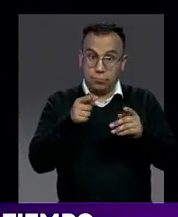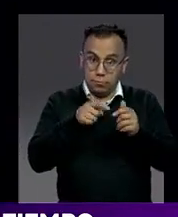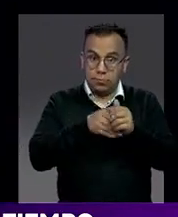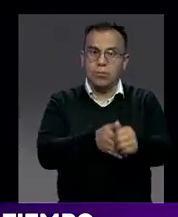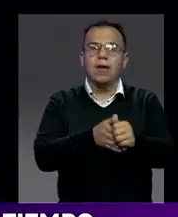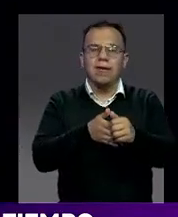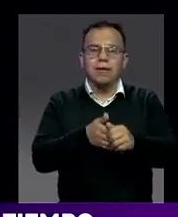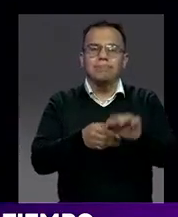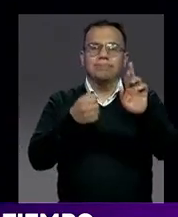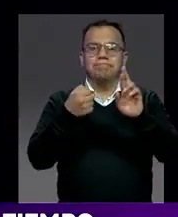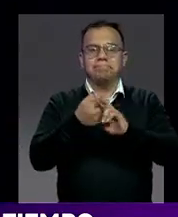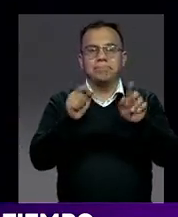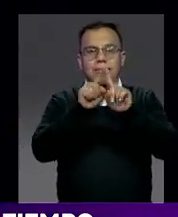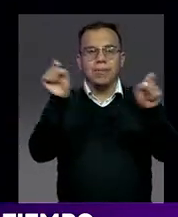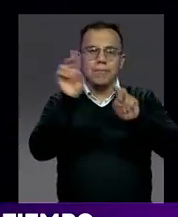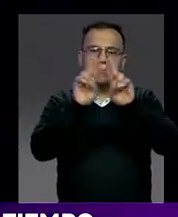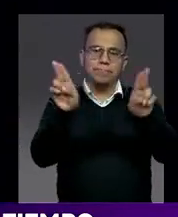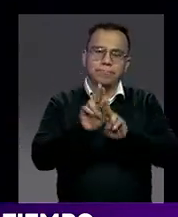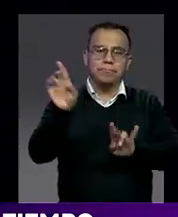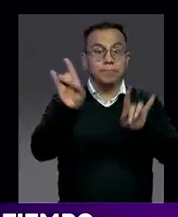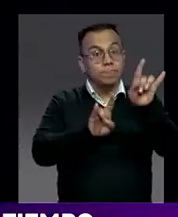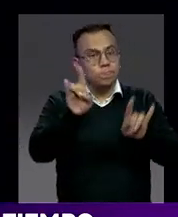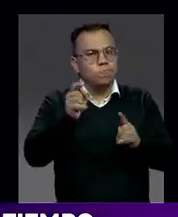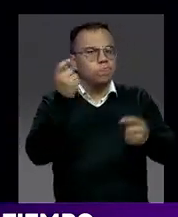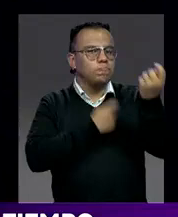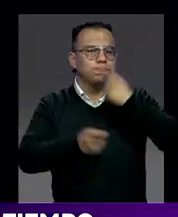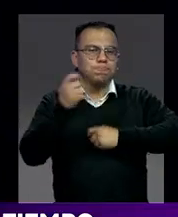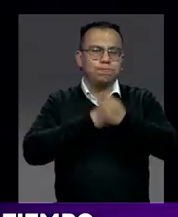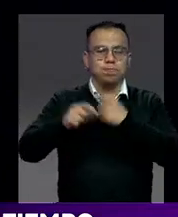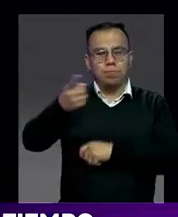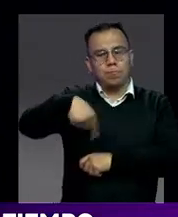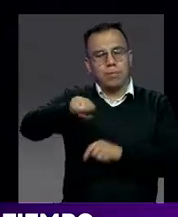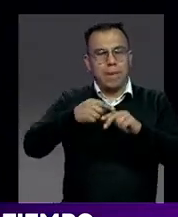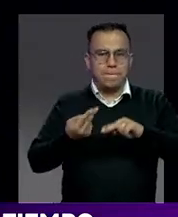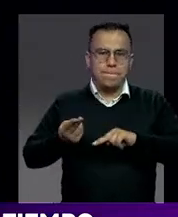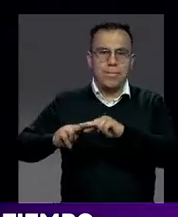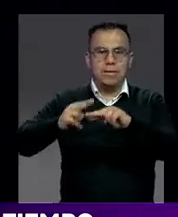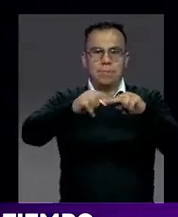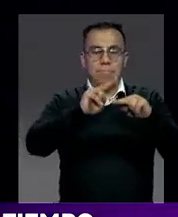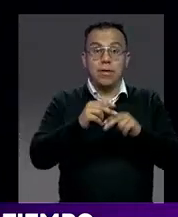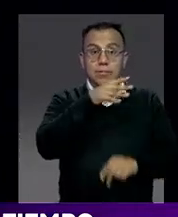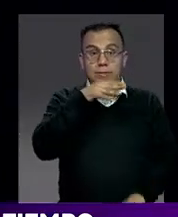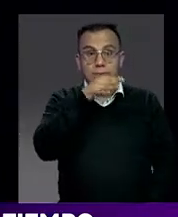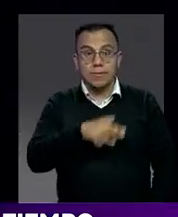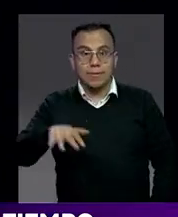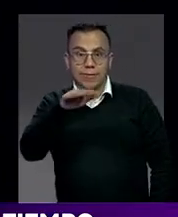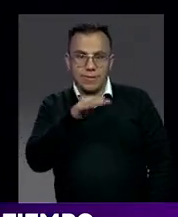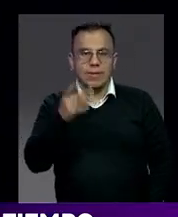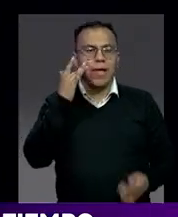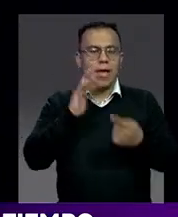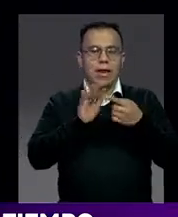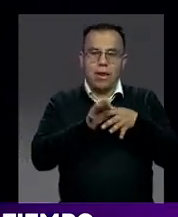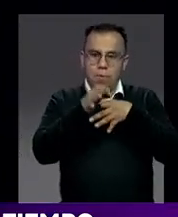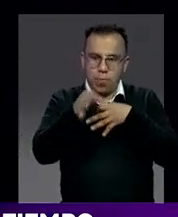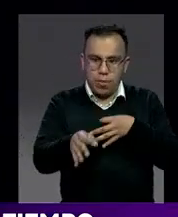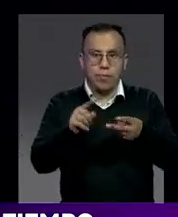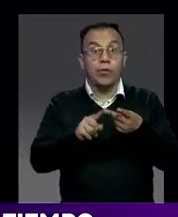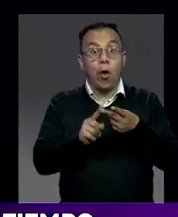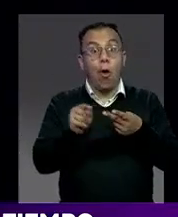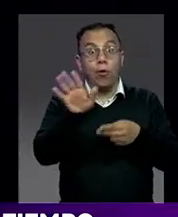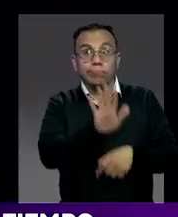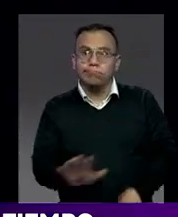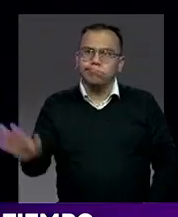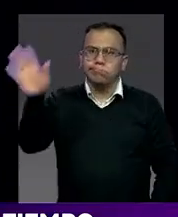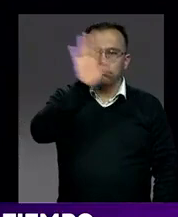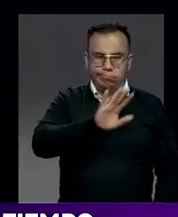asociado a las cooperativas de comercialización que le den algo de valor agregado insisto donde el campesino en la finca o en la región que